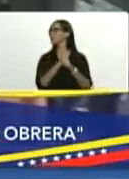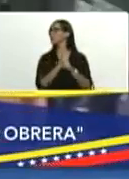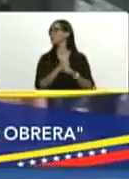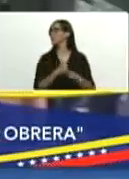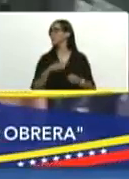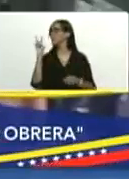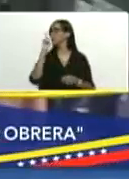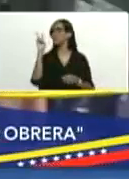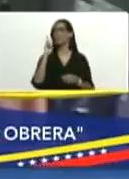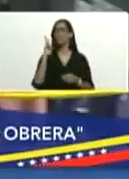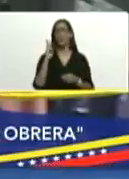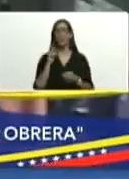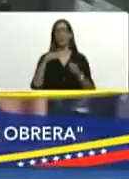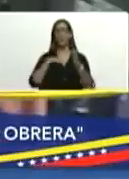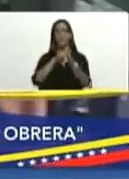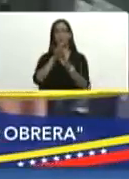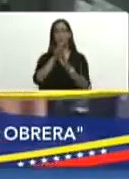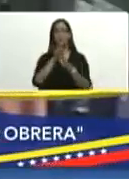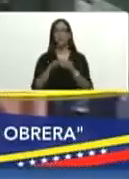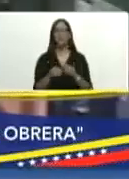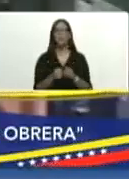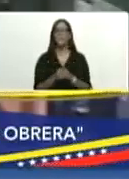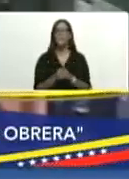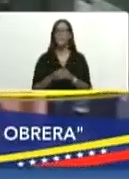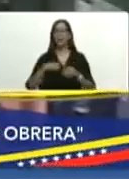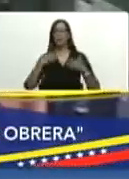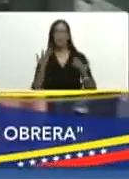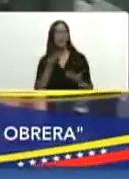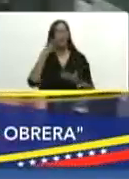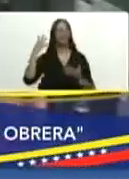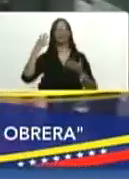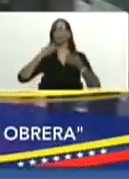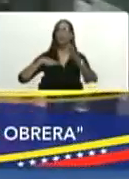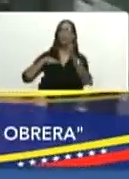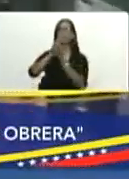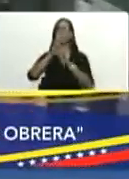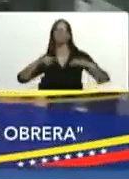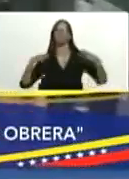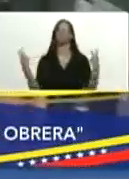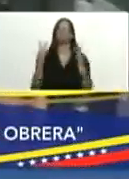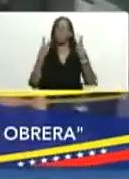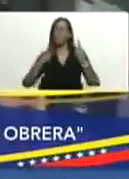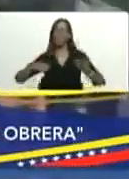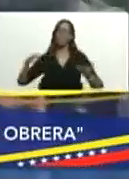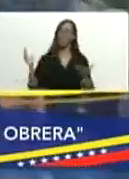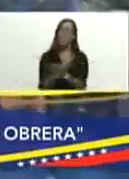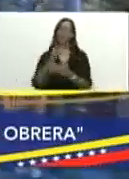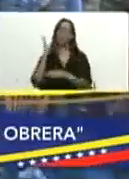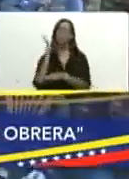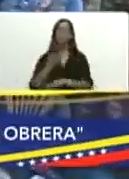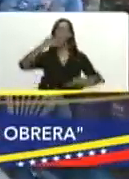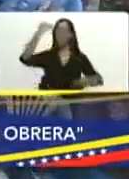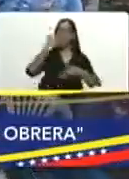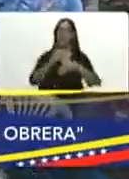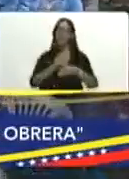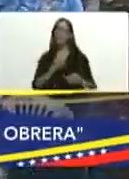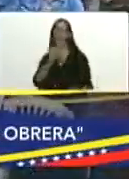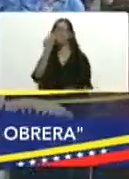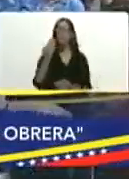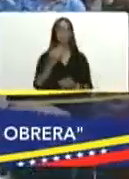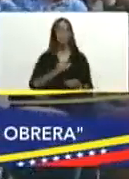va saliendo adelante va saliendo Airosa va venciendo las sanciones va avanzando el bloqueo va